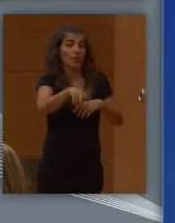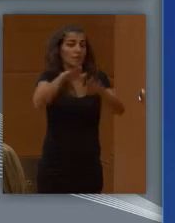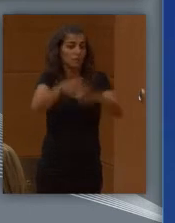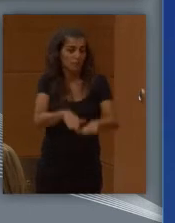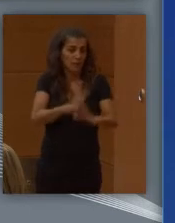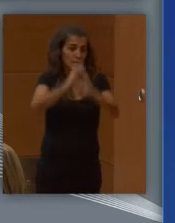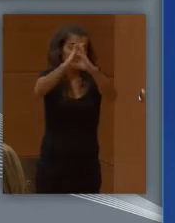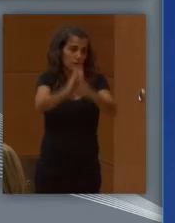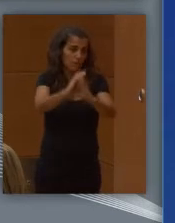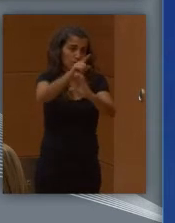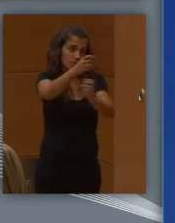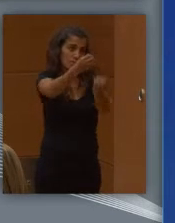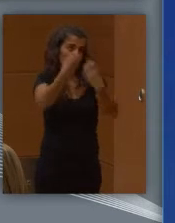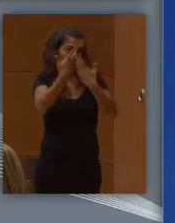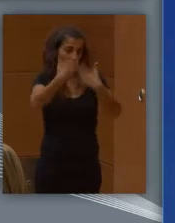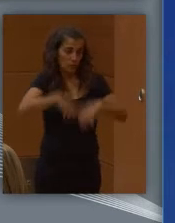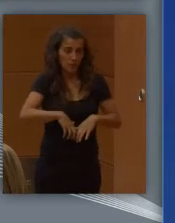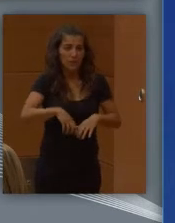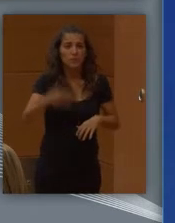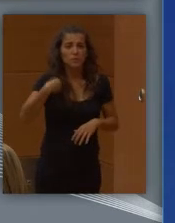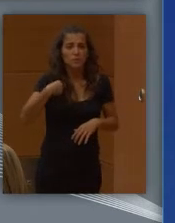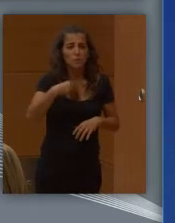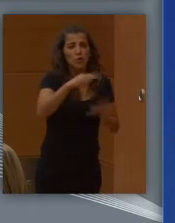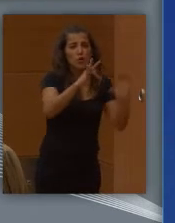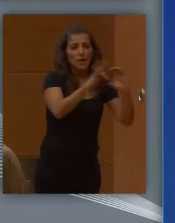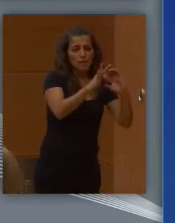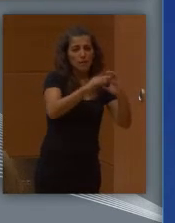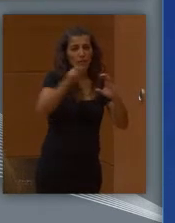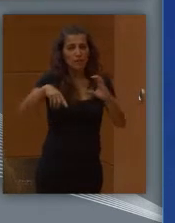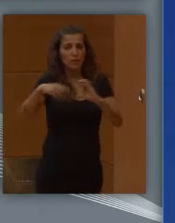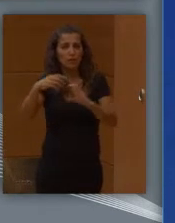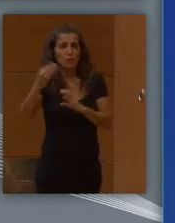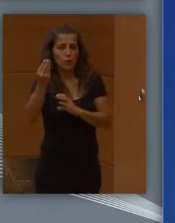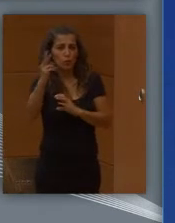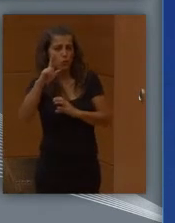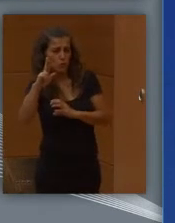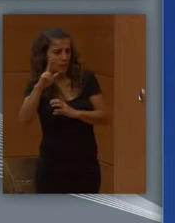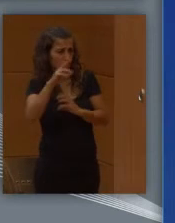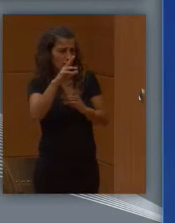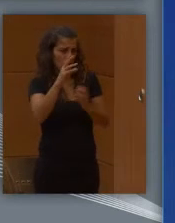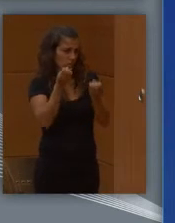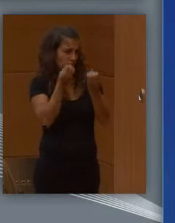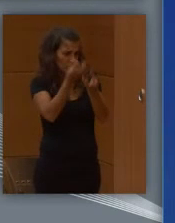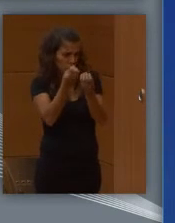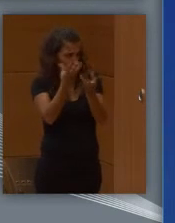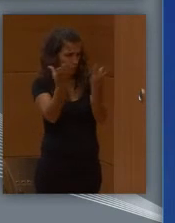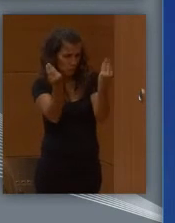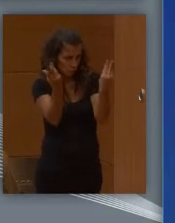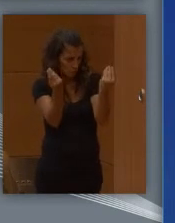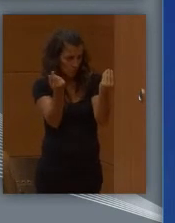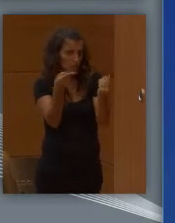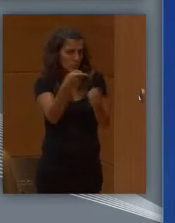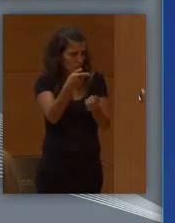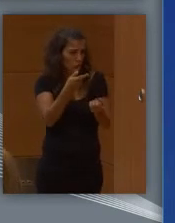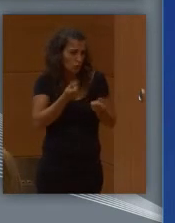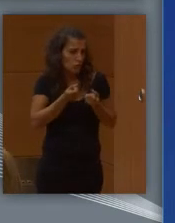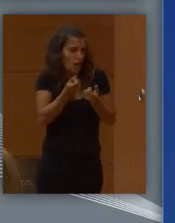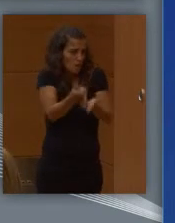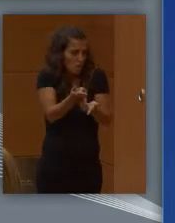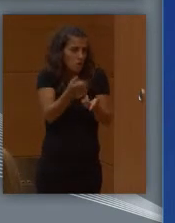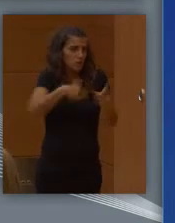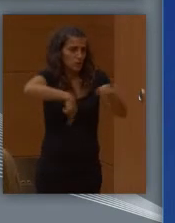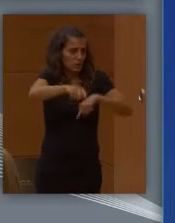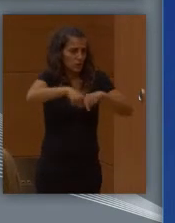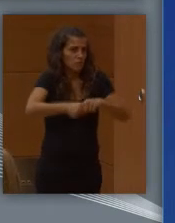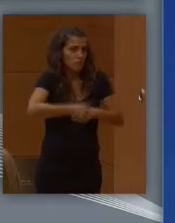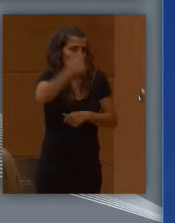NFC y de los códigos QR son muchísimas, todavía nos queda mucho recorrido en esta línea para dar aún más accesibilidad al transporte, pero bueno, es una